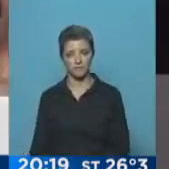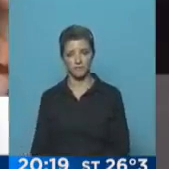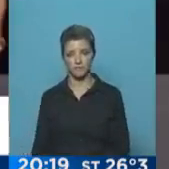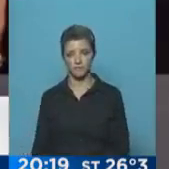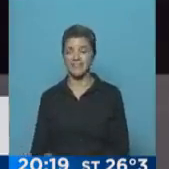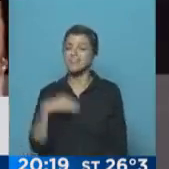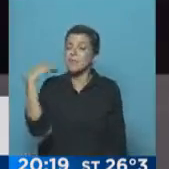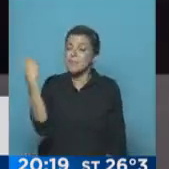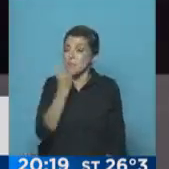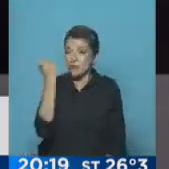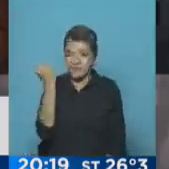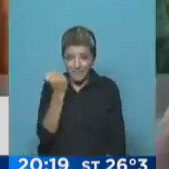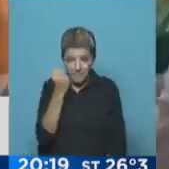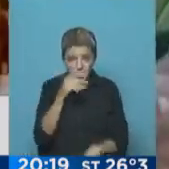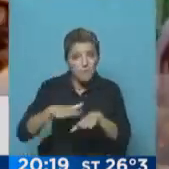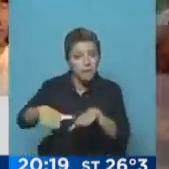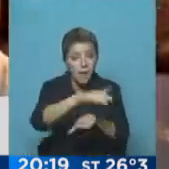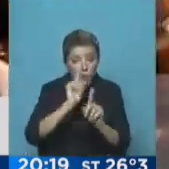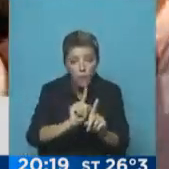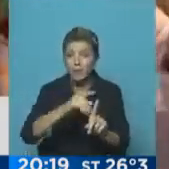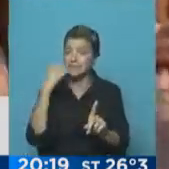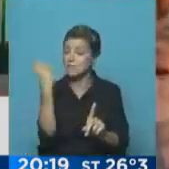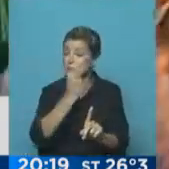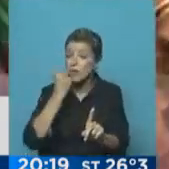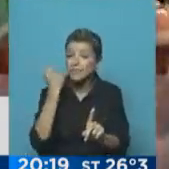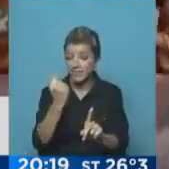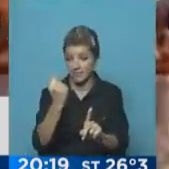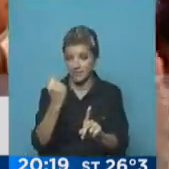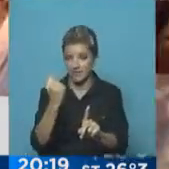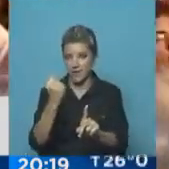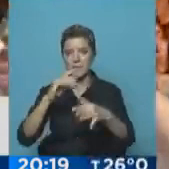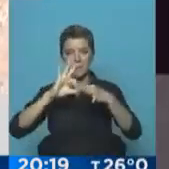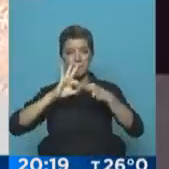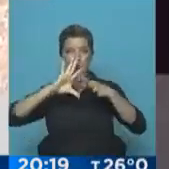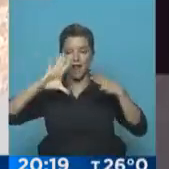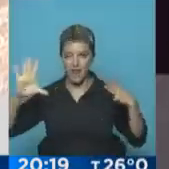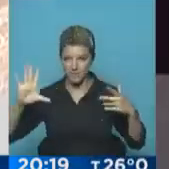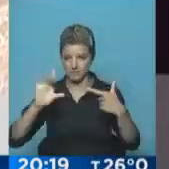que es para un pueblo, para una democracia,